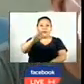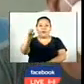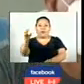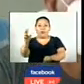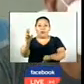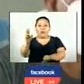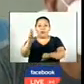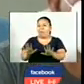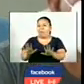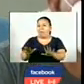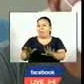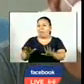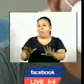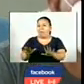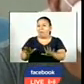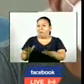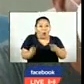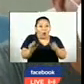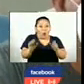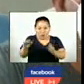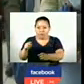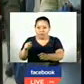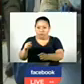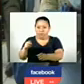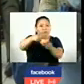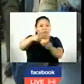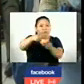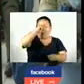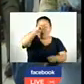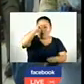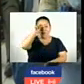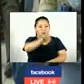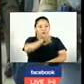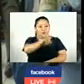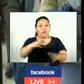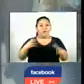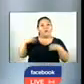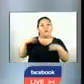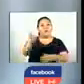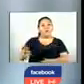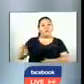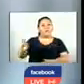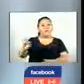que se busca es apoyar la inserción productiva para mejorar la calidad de vida